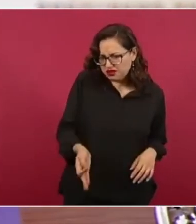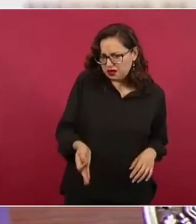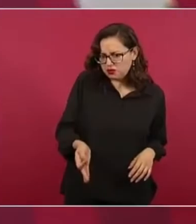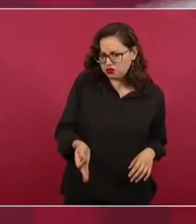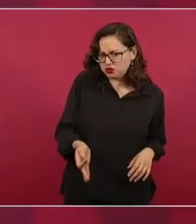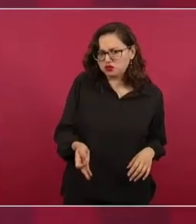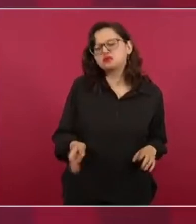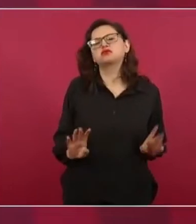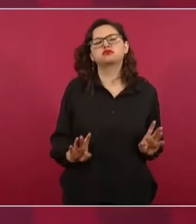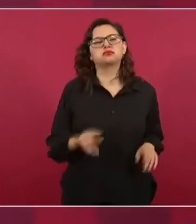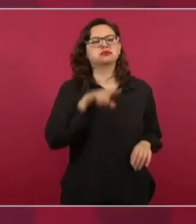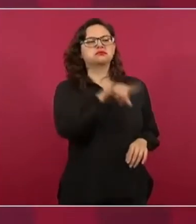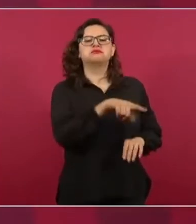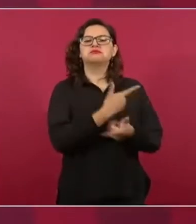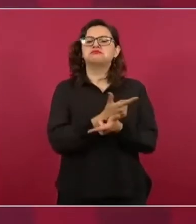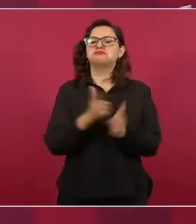el cinismo,